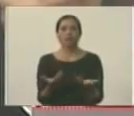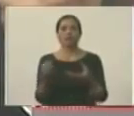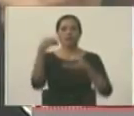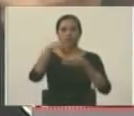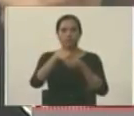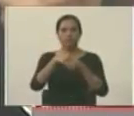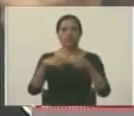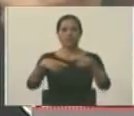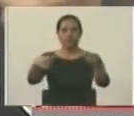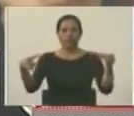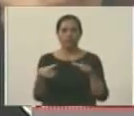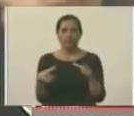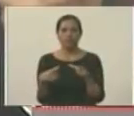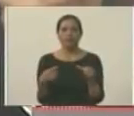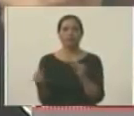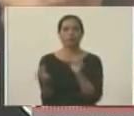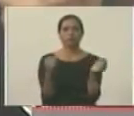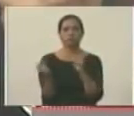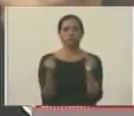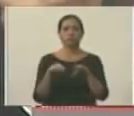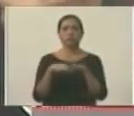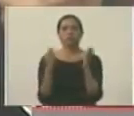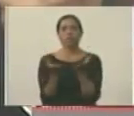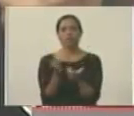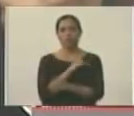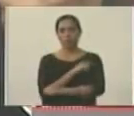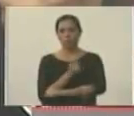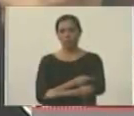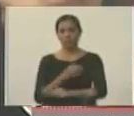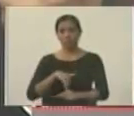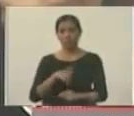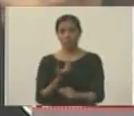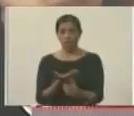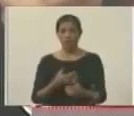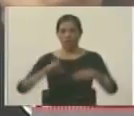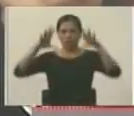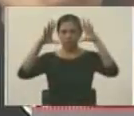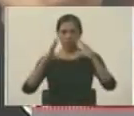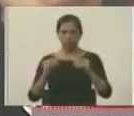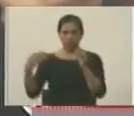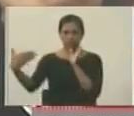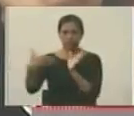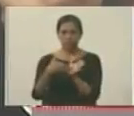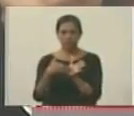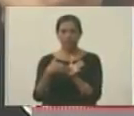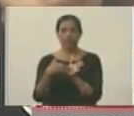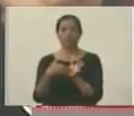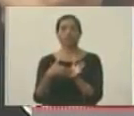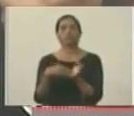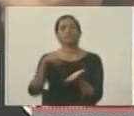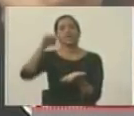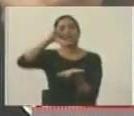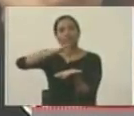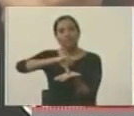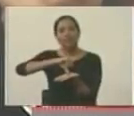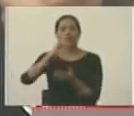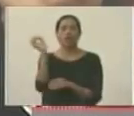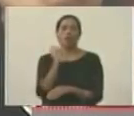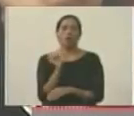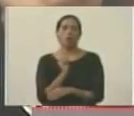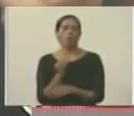la disputa mundial del poder. Se podía atacar centrales o cuestiones